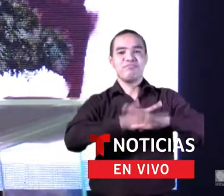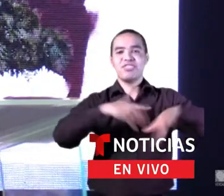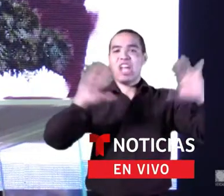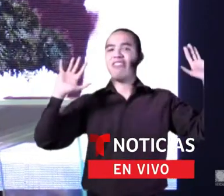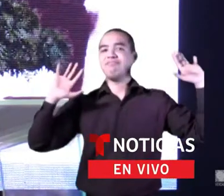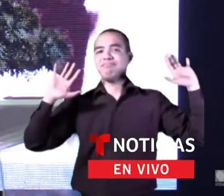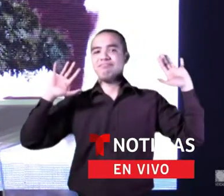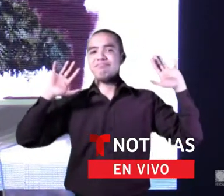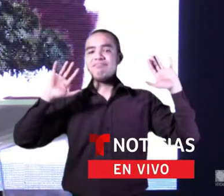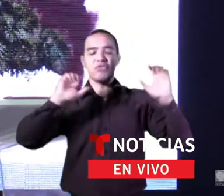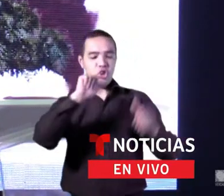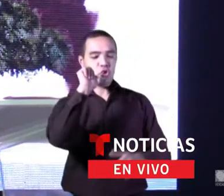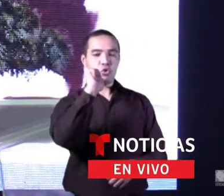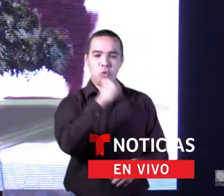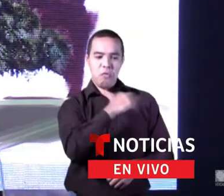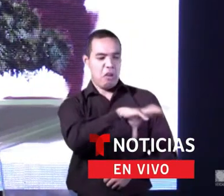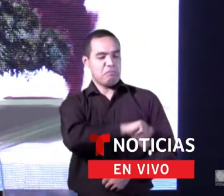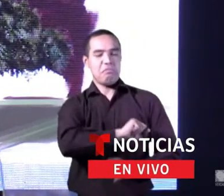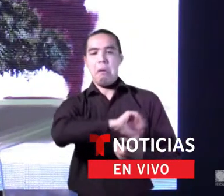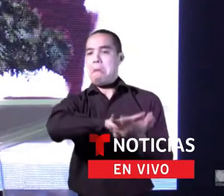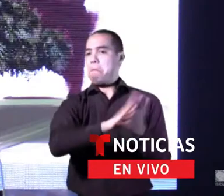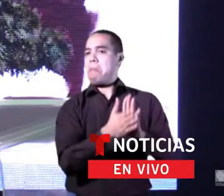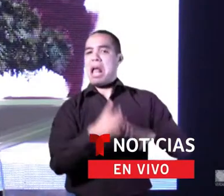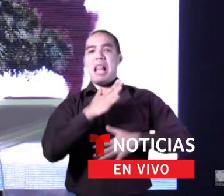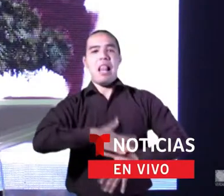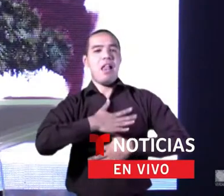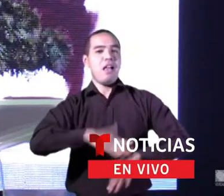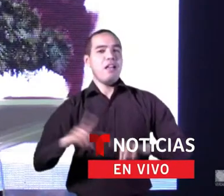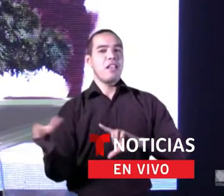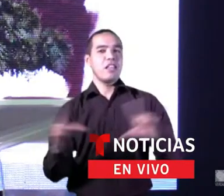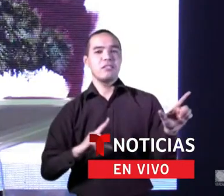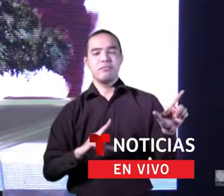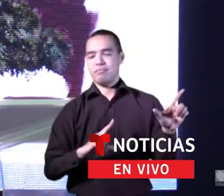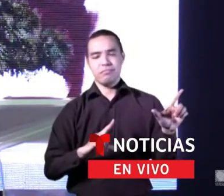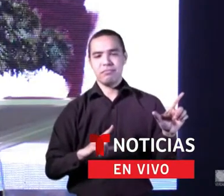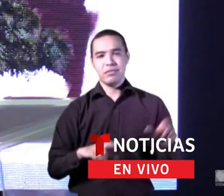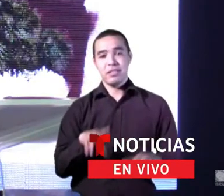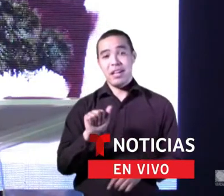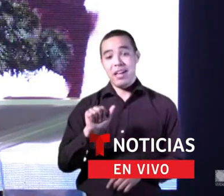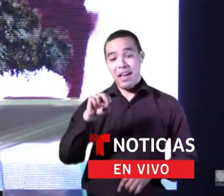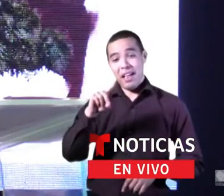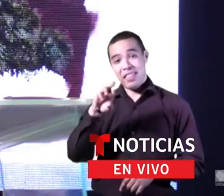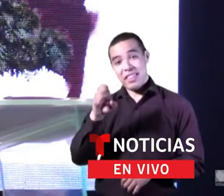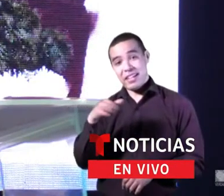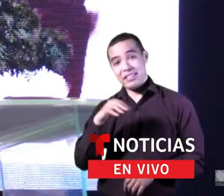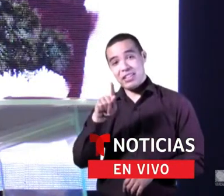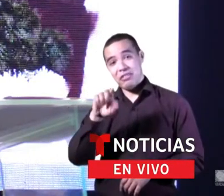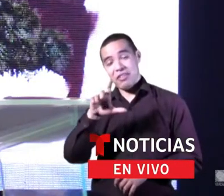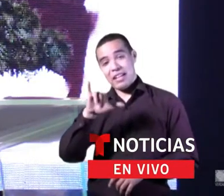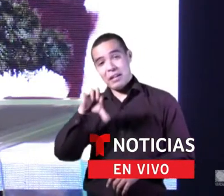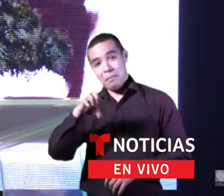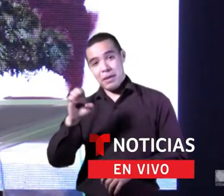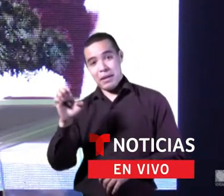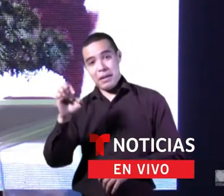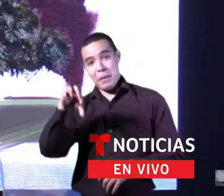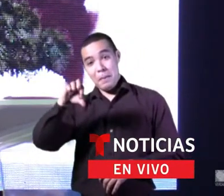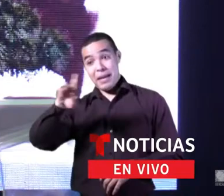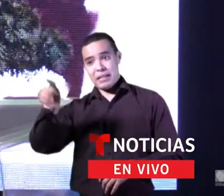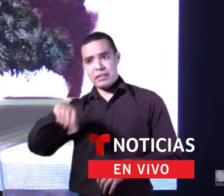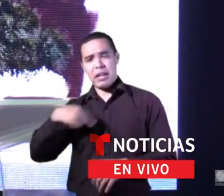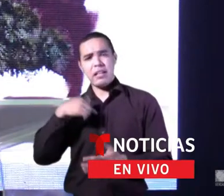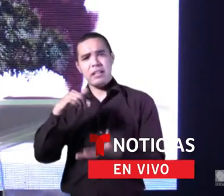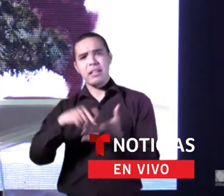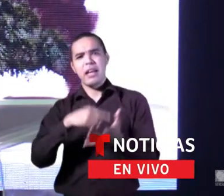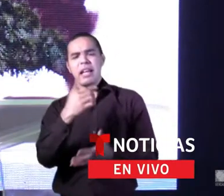todos los sufrimientos desde andrés felipe pérez el niño que murió de cáncer esperando a su papá